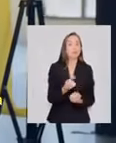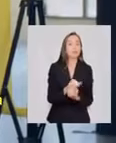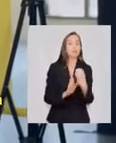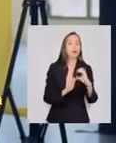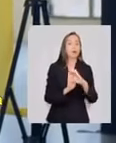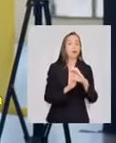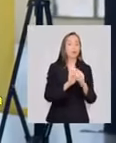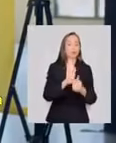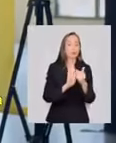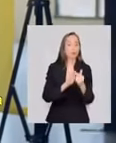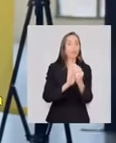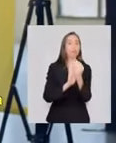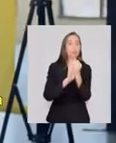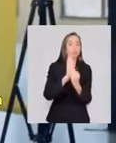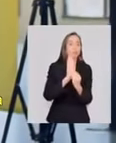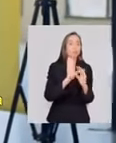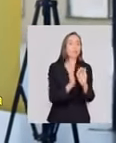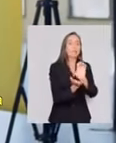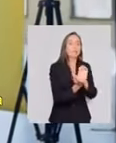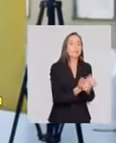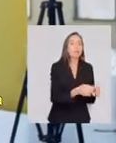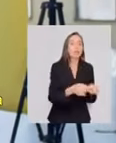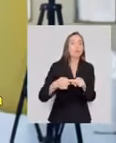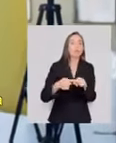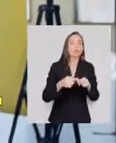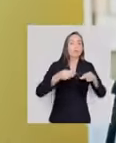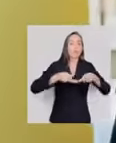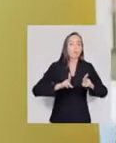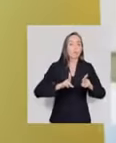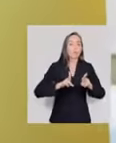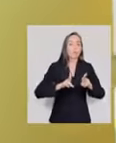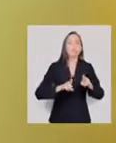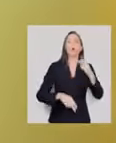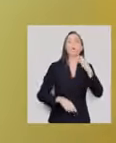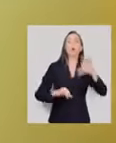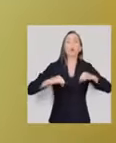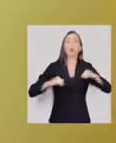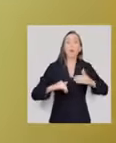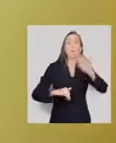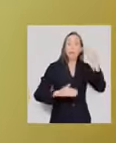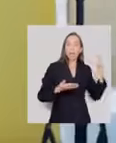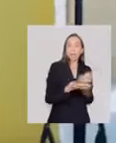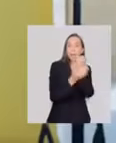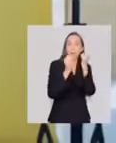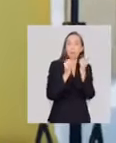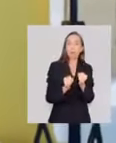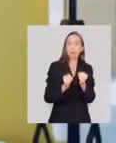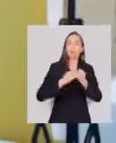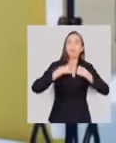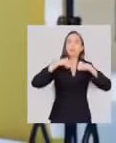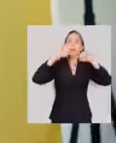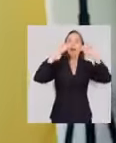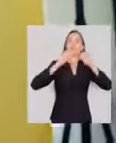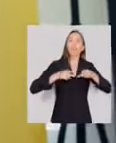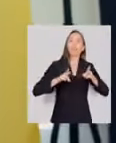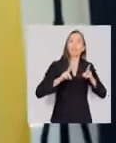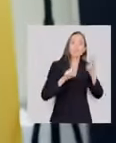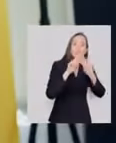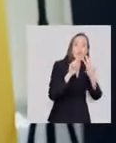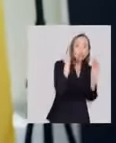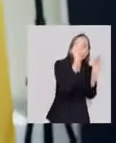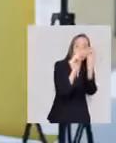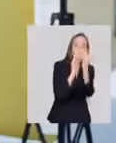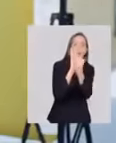una nueva constitución que establezca un Estado social de derecho, porque los jóvenes lo hicimos posible y nos ganamos el derecho de